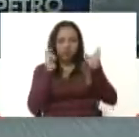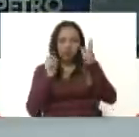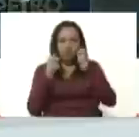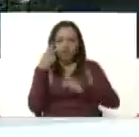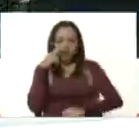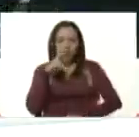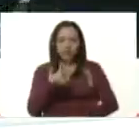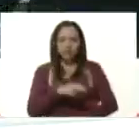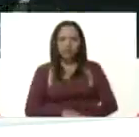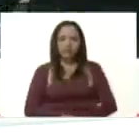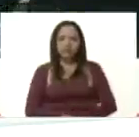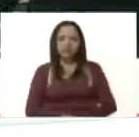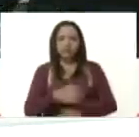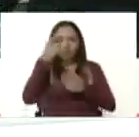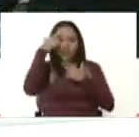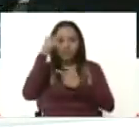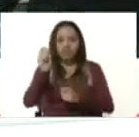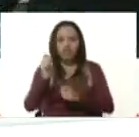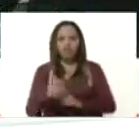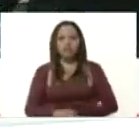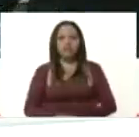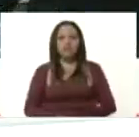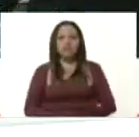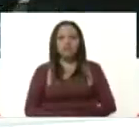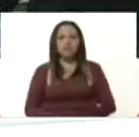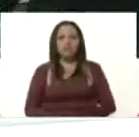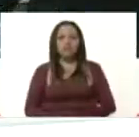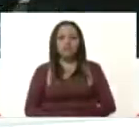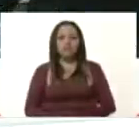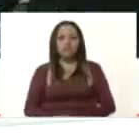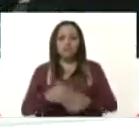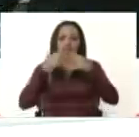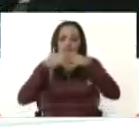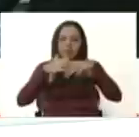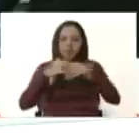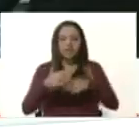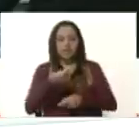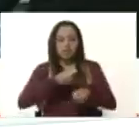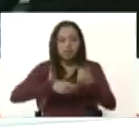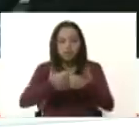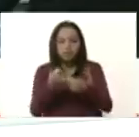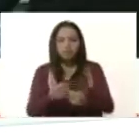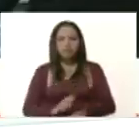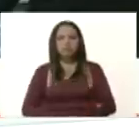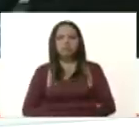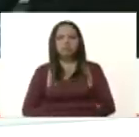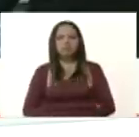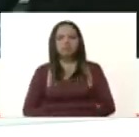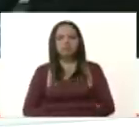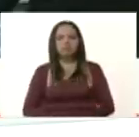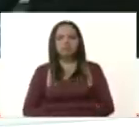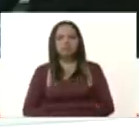trabajadora, profesional, técnico, empresario, comerciante,